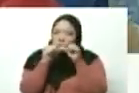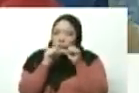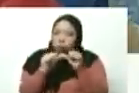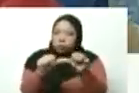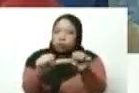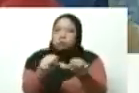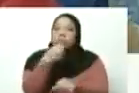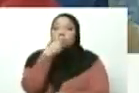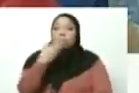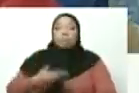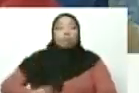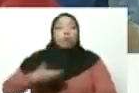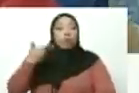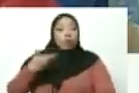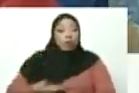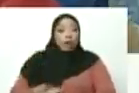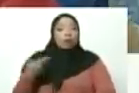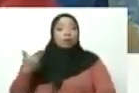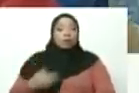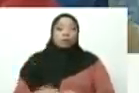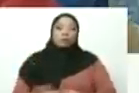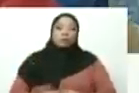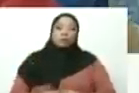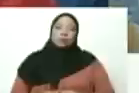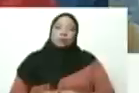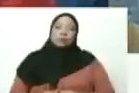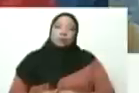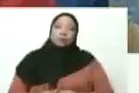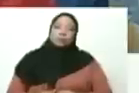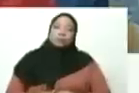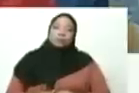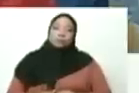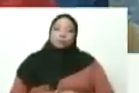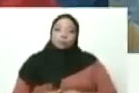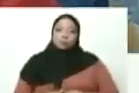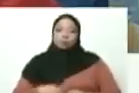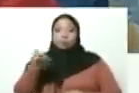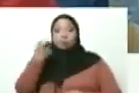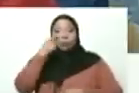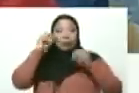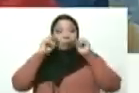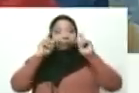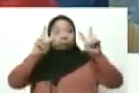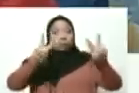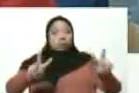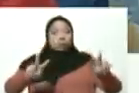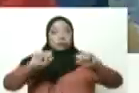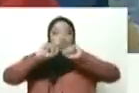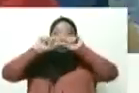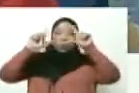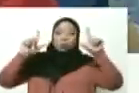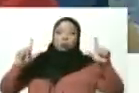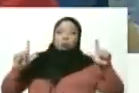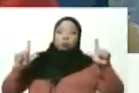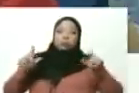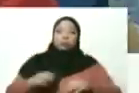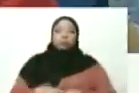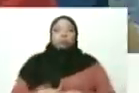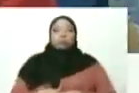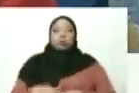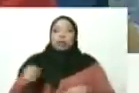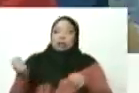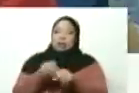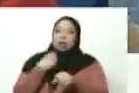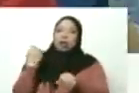dado un paso bien importante revela la trascendencia de este